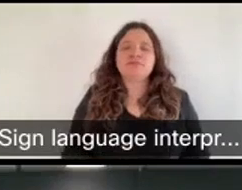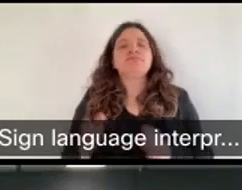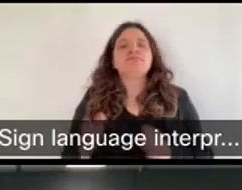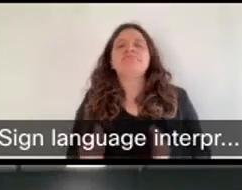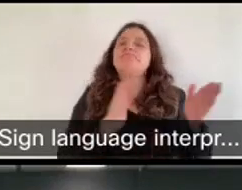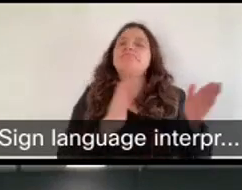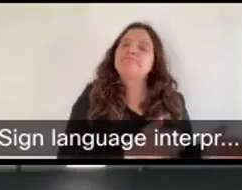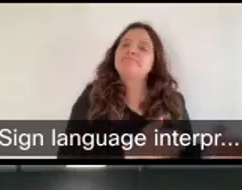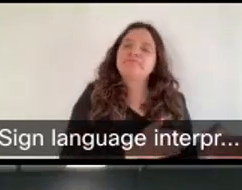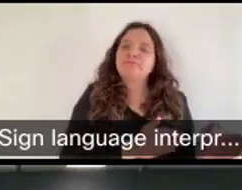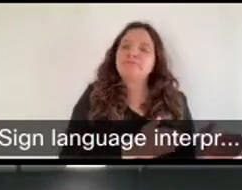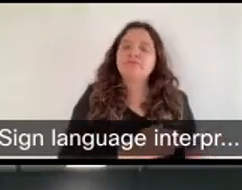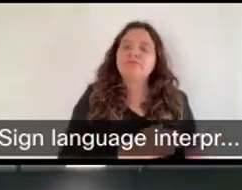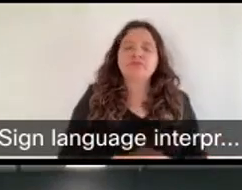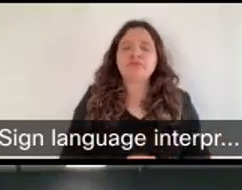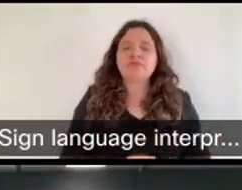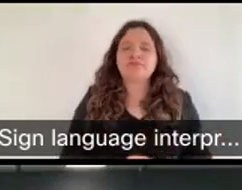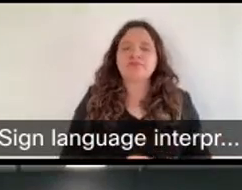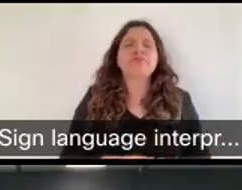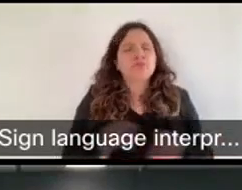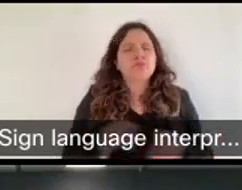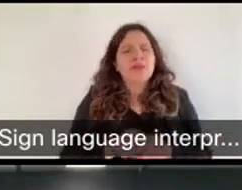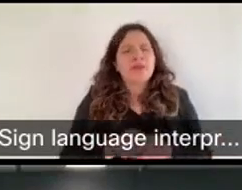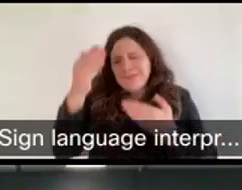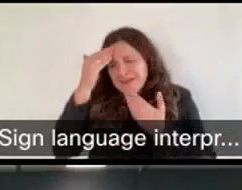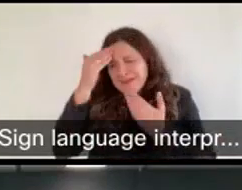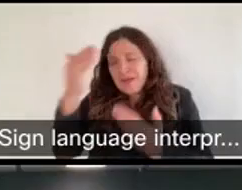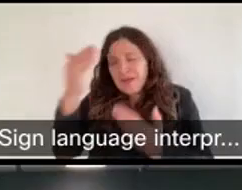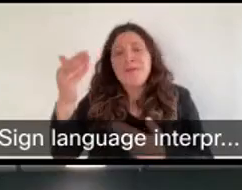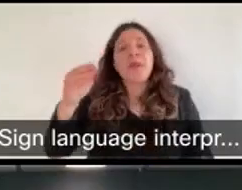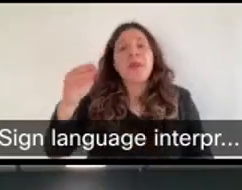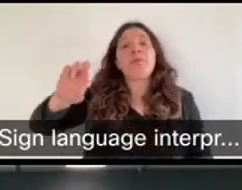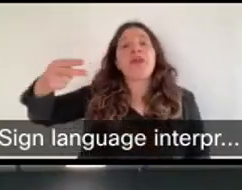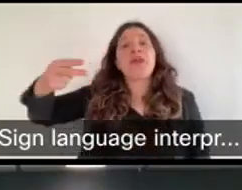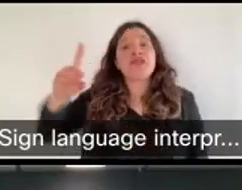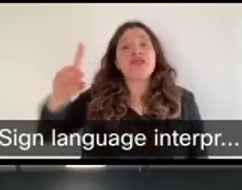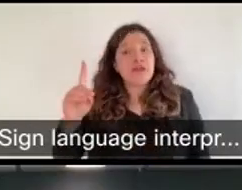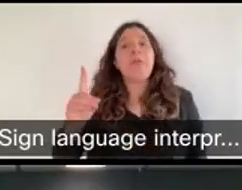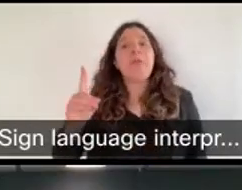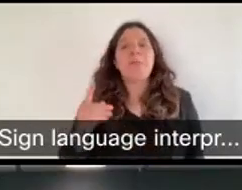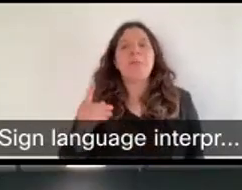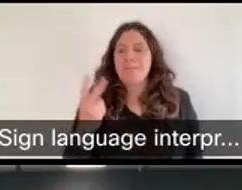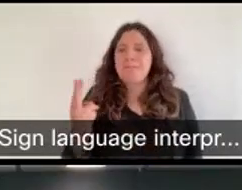nuestros más sinceros saludos, digamos, al doctor Vargas, allá en el IMSS.